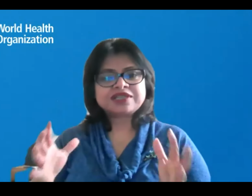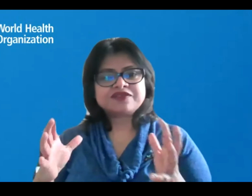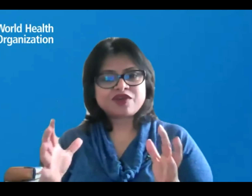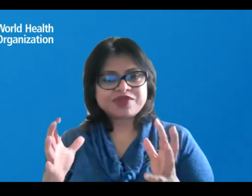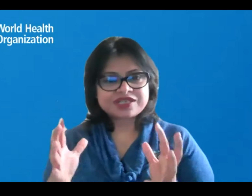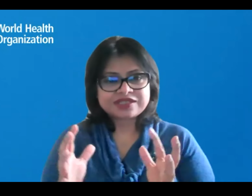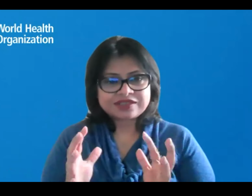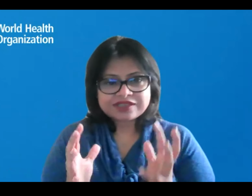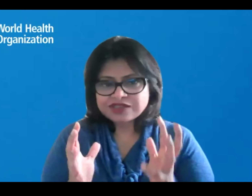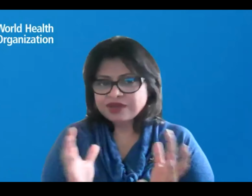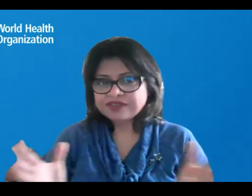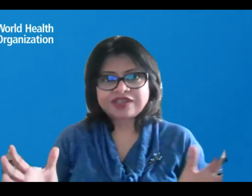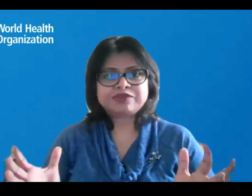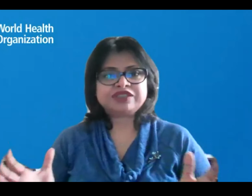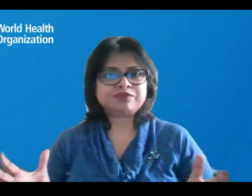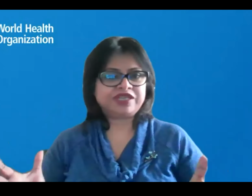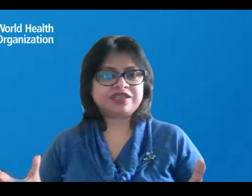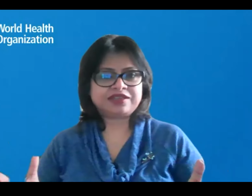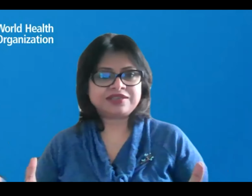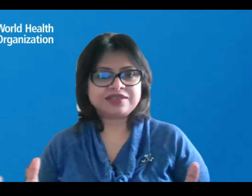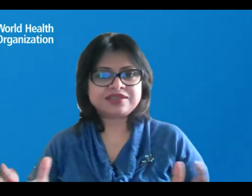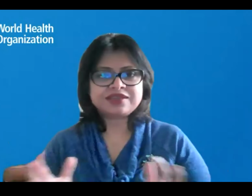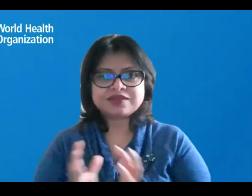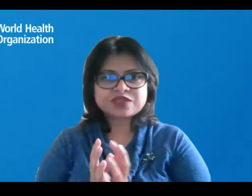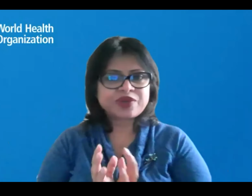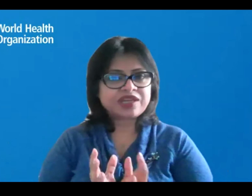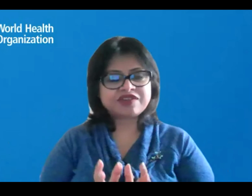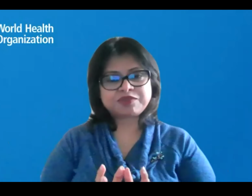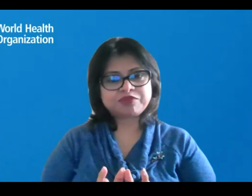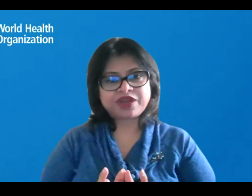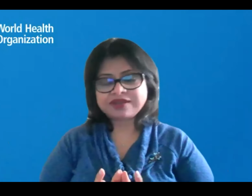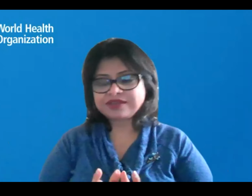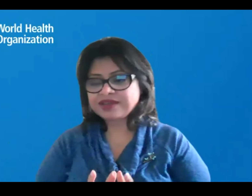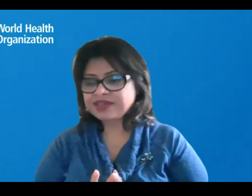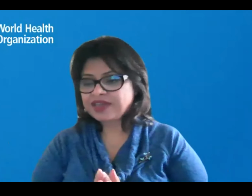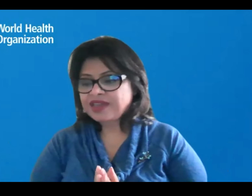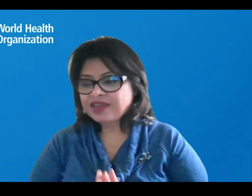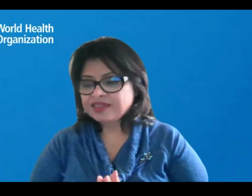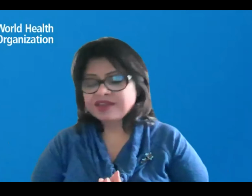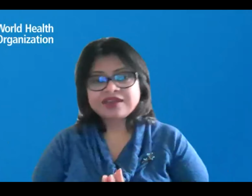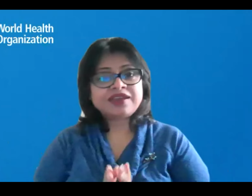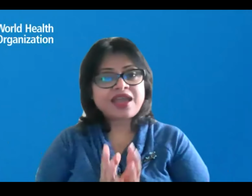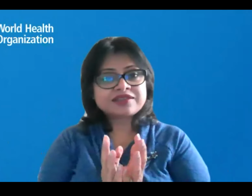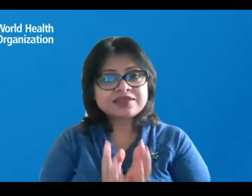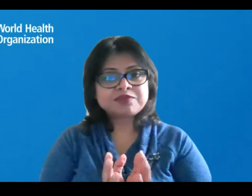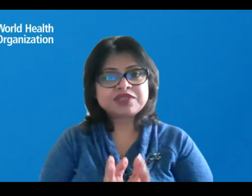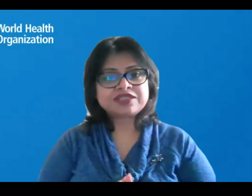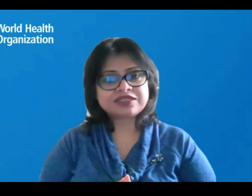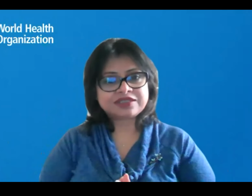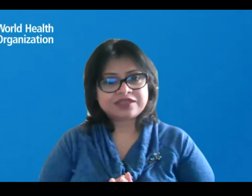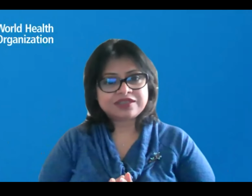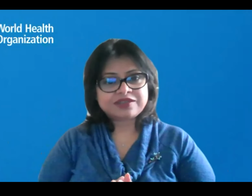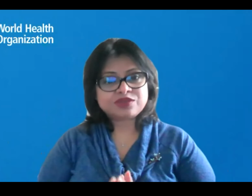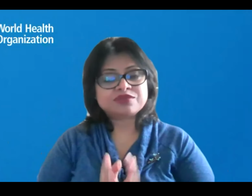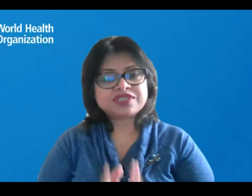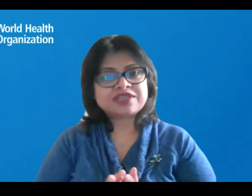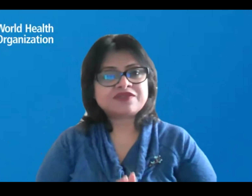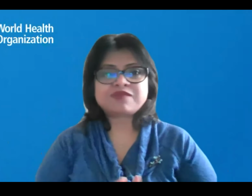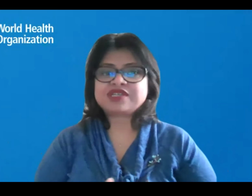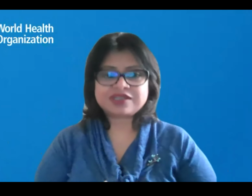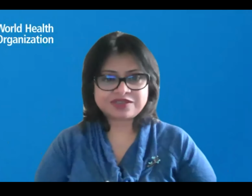reto es que a veces la información de riesgos no está disponible. Y